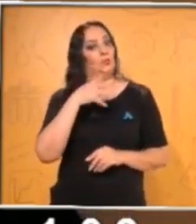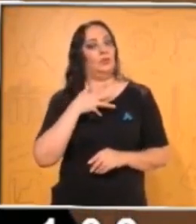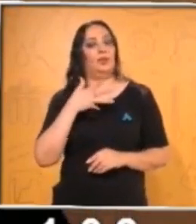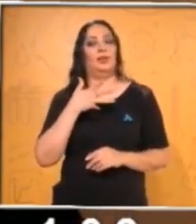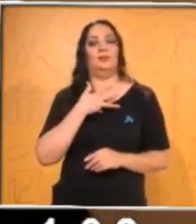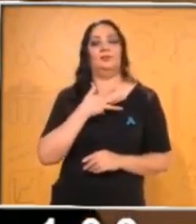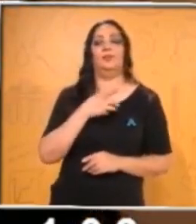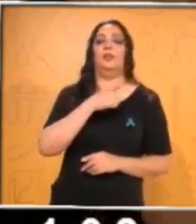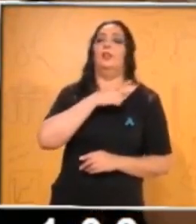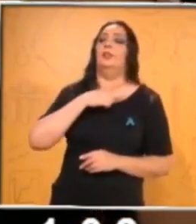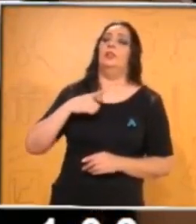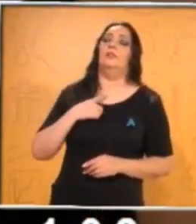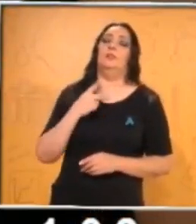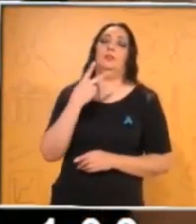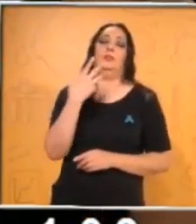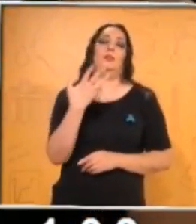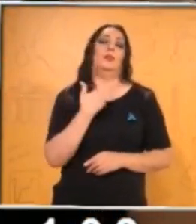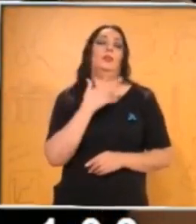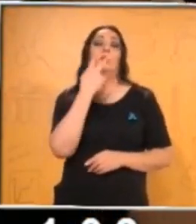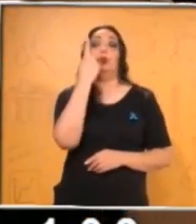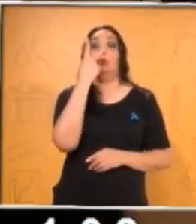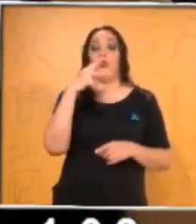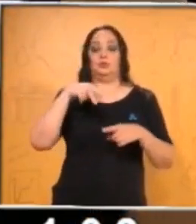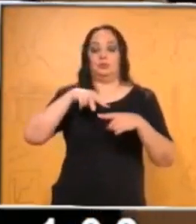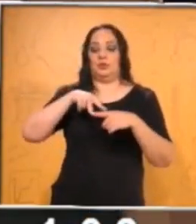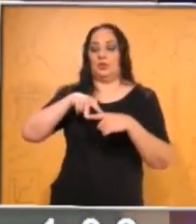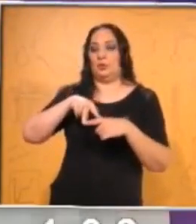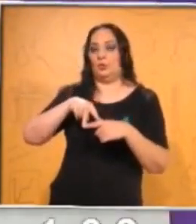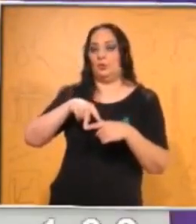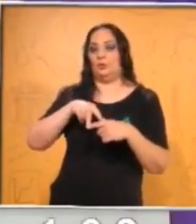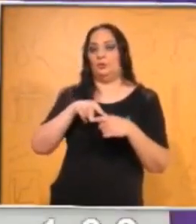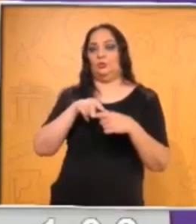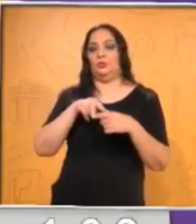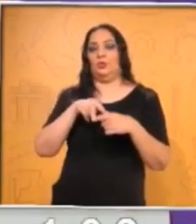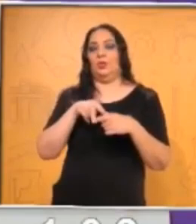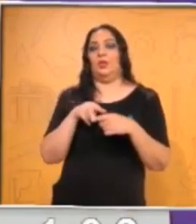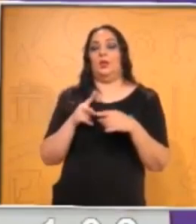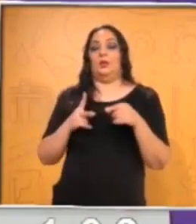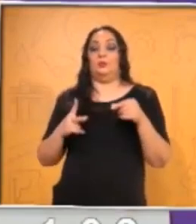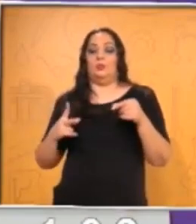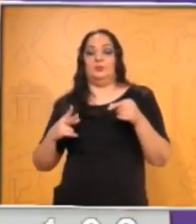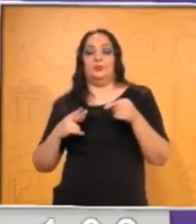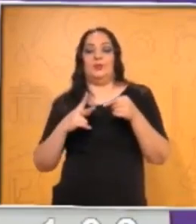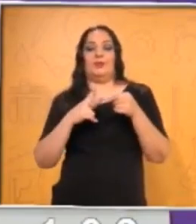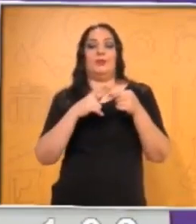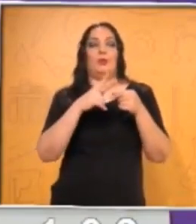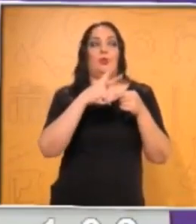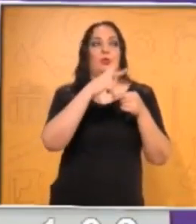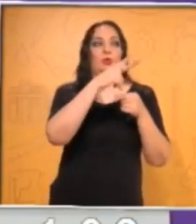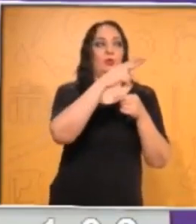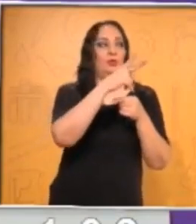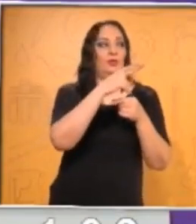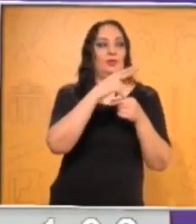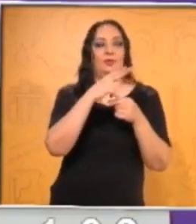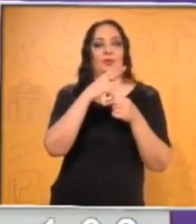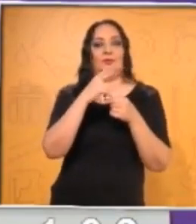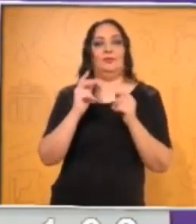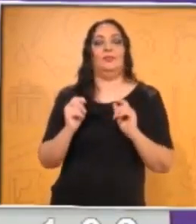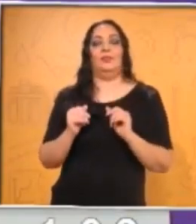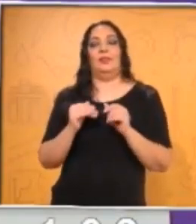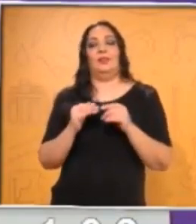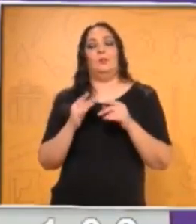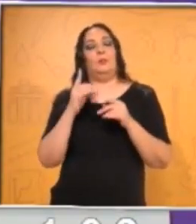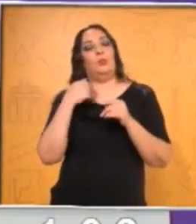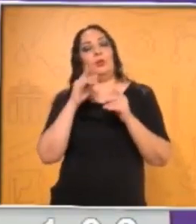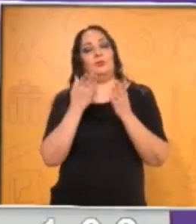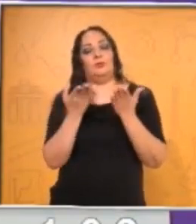debe de tener ya 2 triángulos formados, ¿sí? Vamos a recortar esos 2 triángulos por el doblez que se